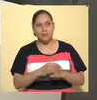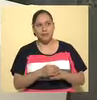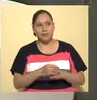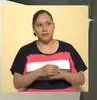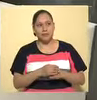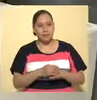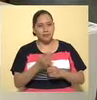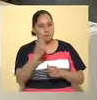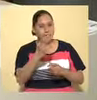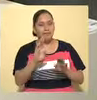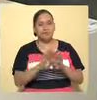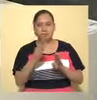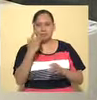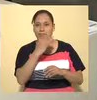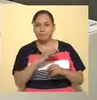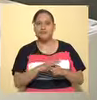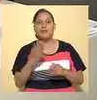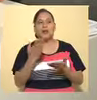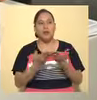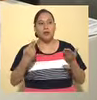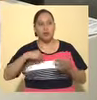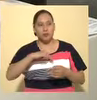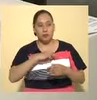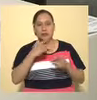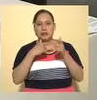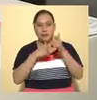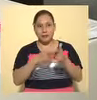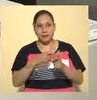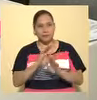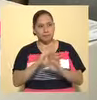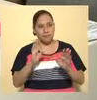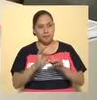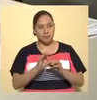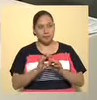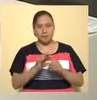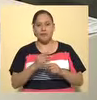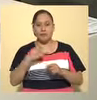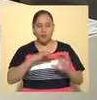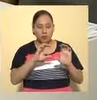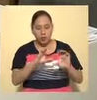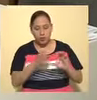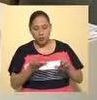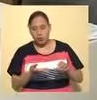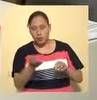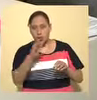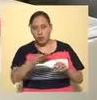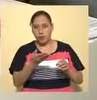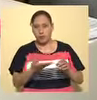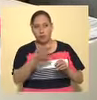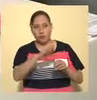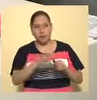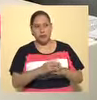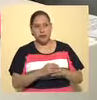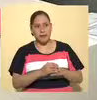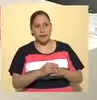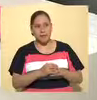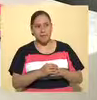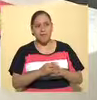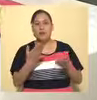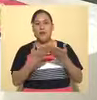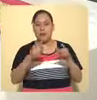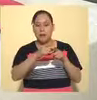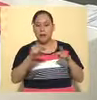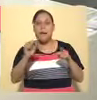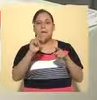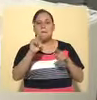Exacto. Qué ricura. Entonces, bueno, vamos a seguirle. Bueno, aquí yo te cuido las hamburguesas. Tú vas a seguir. Vámonos al pie.